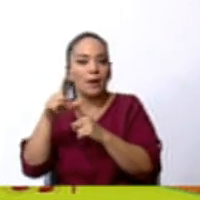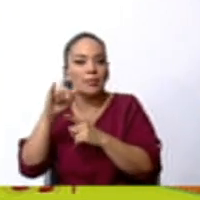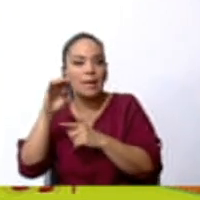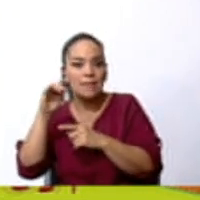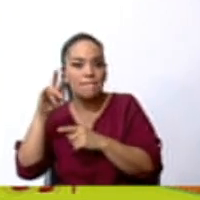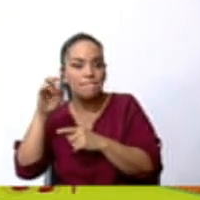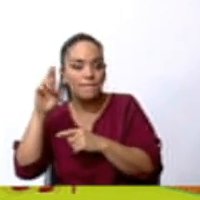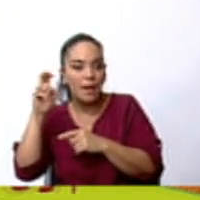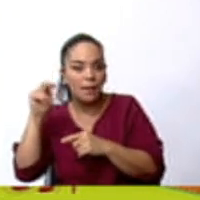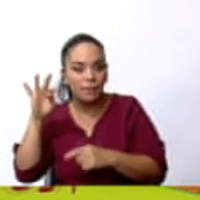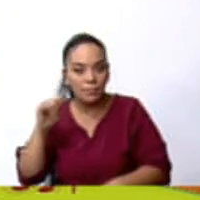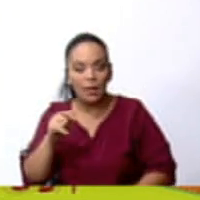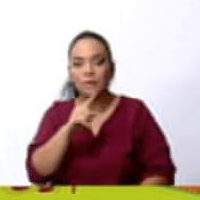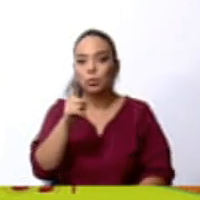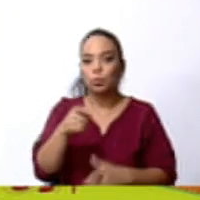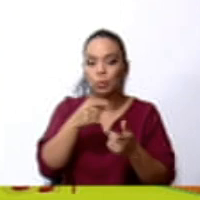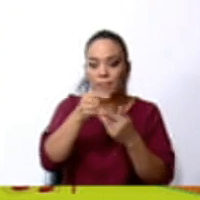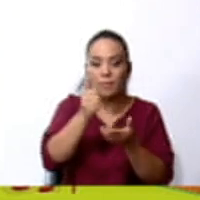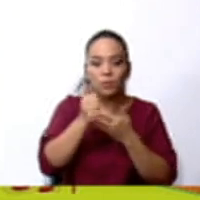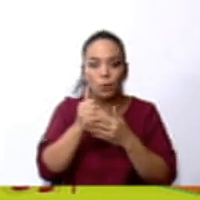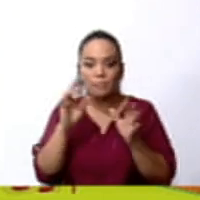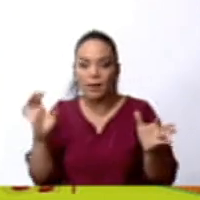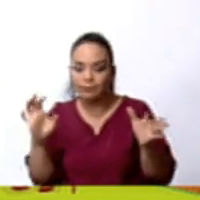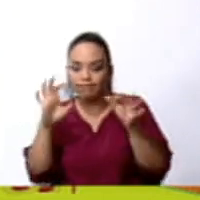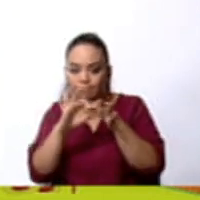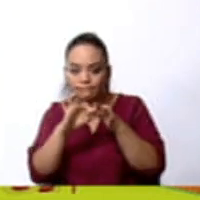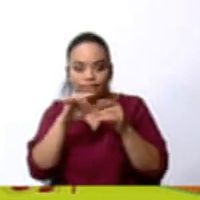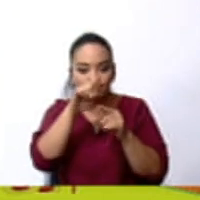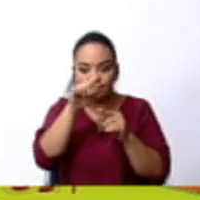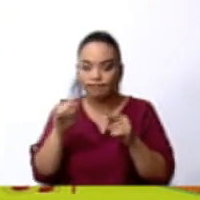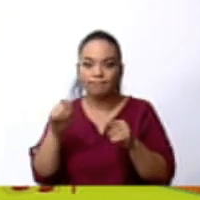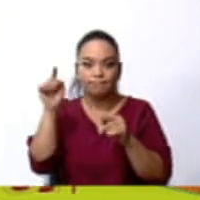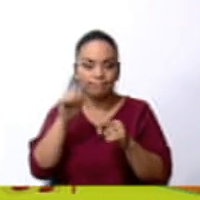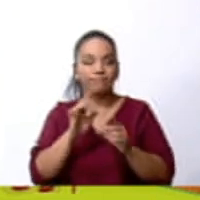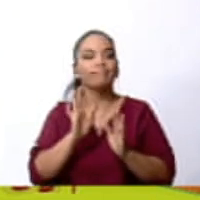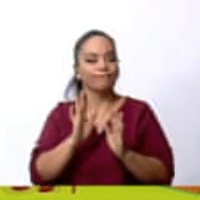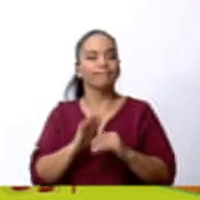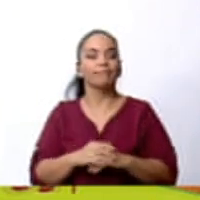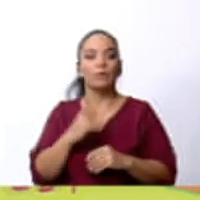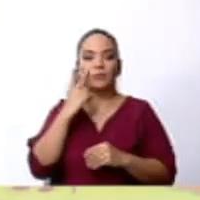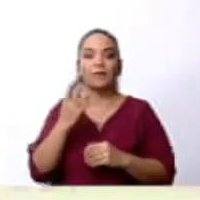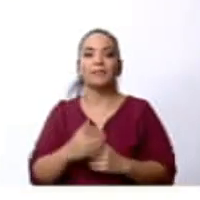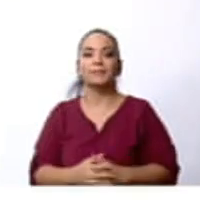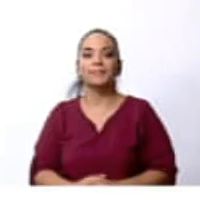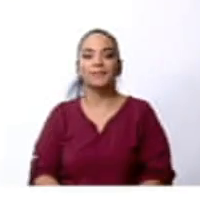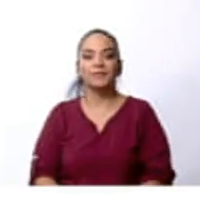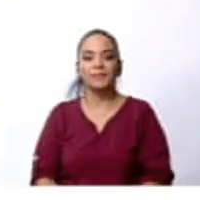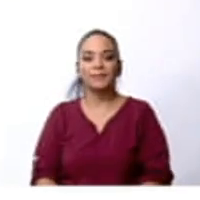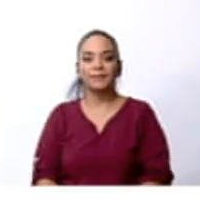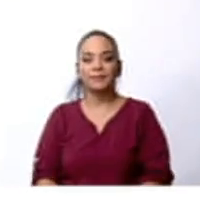vamos a leerlas y las vamos a asociar. Y ya ahorita traigo más disfraces para identificar.